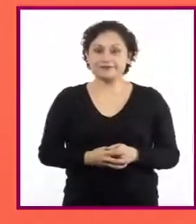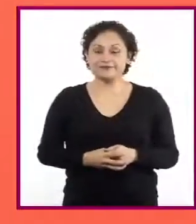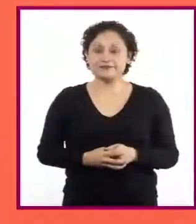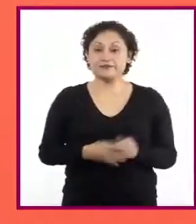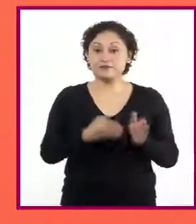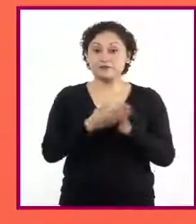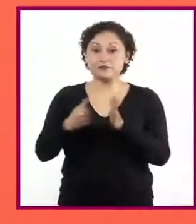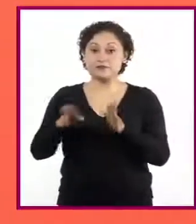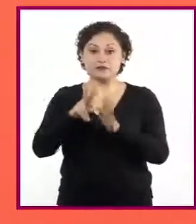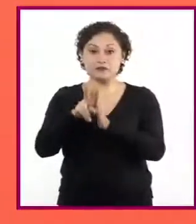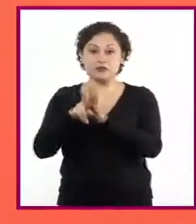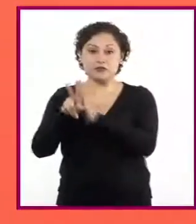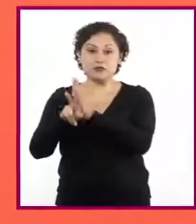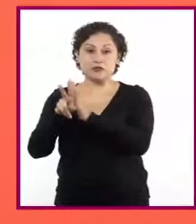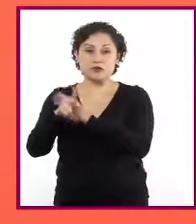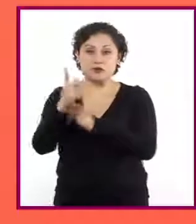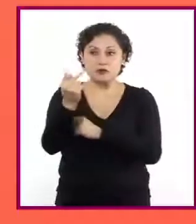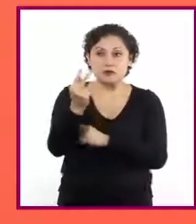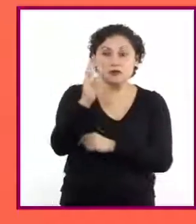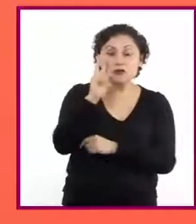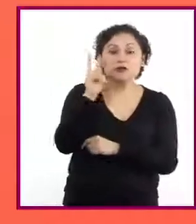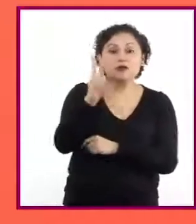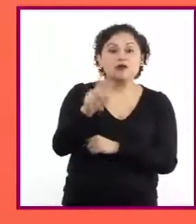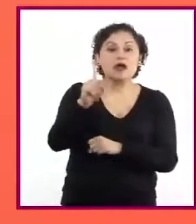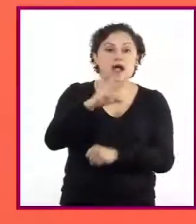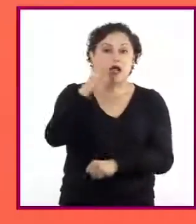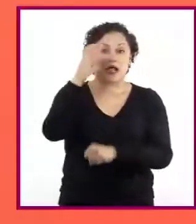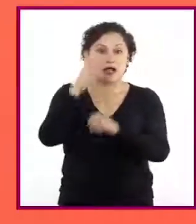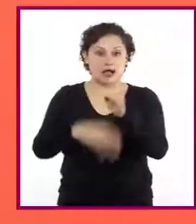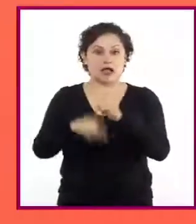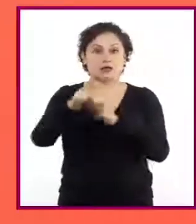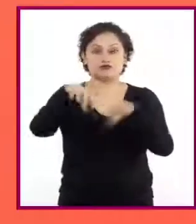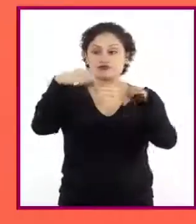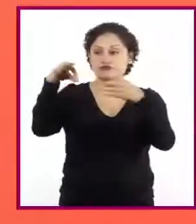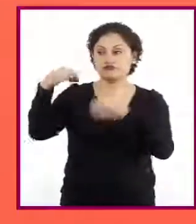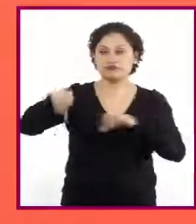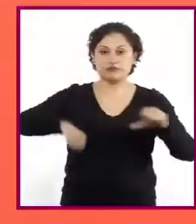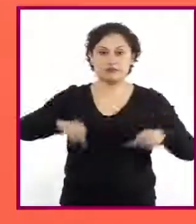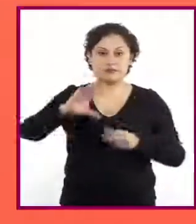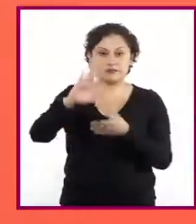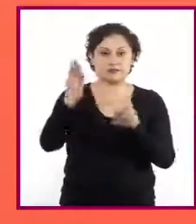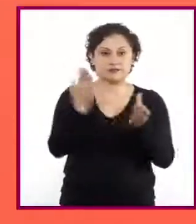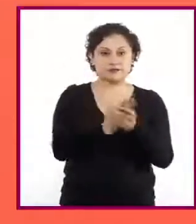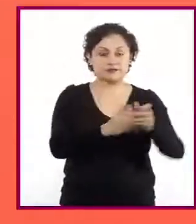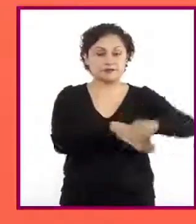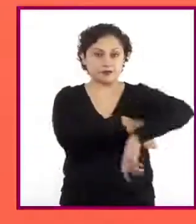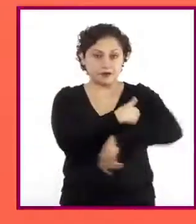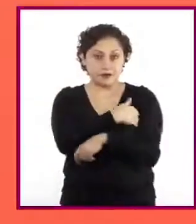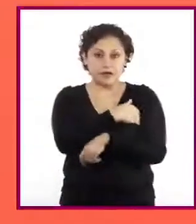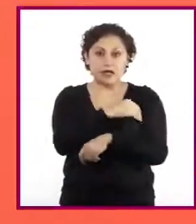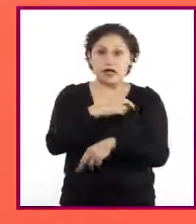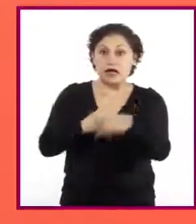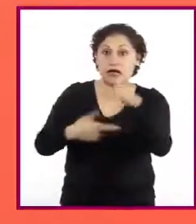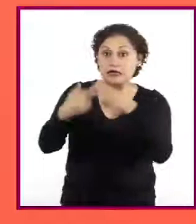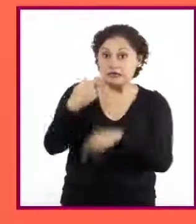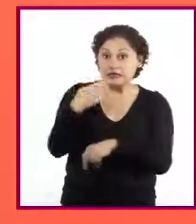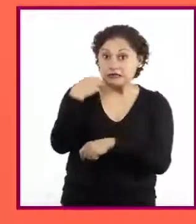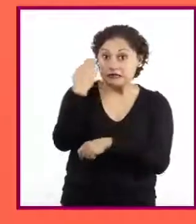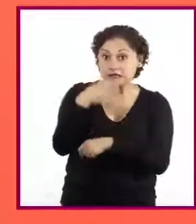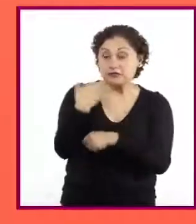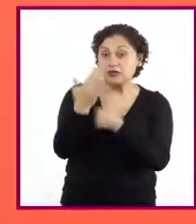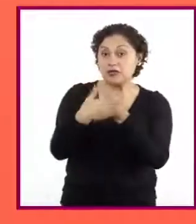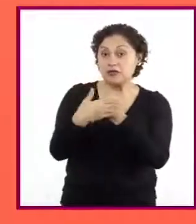transmisión podrán incorporar estas anotaciones en su carpeta de experiencias para presentarla a sus docentes, compañeras